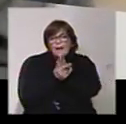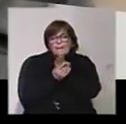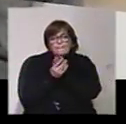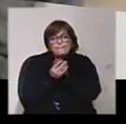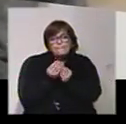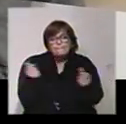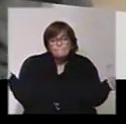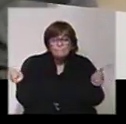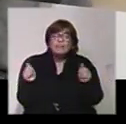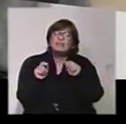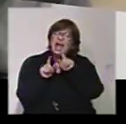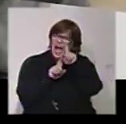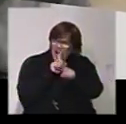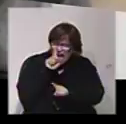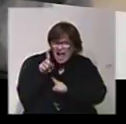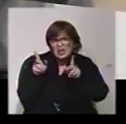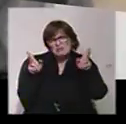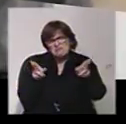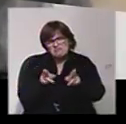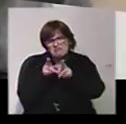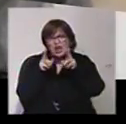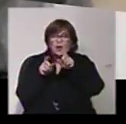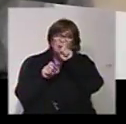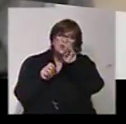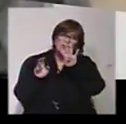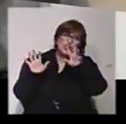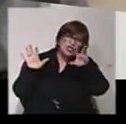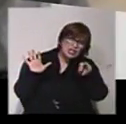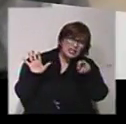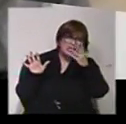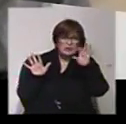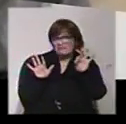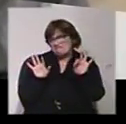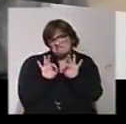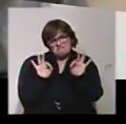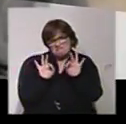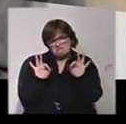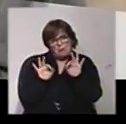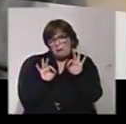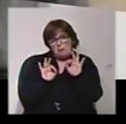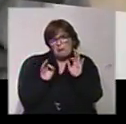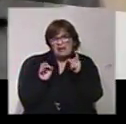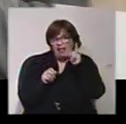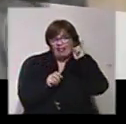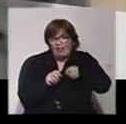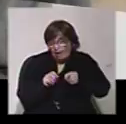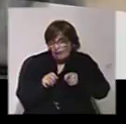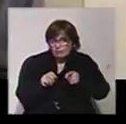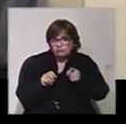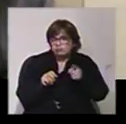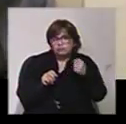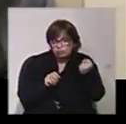Sí, pasan algunas cosas, 80, 90, pero nada, no creo que nada decisivo como para que se arme de